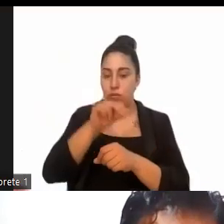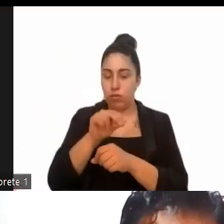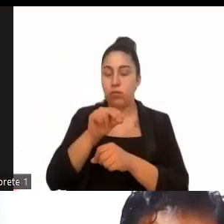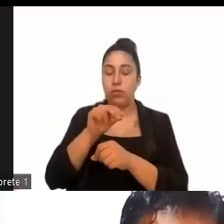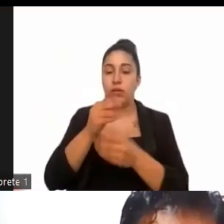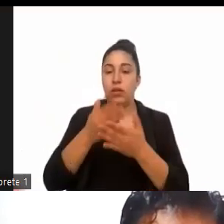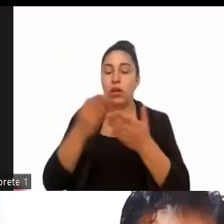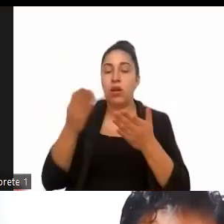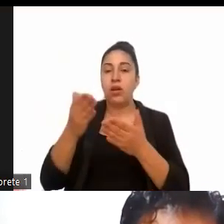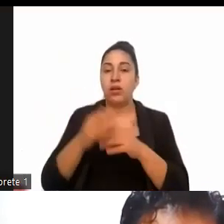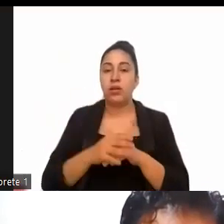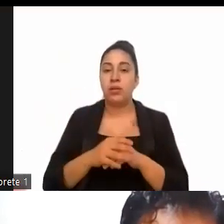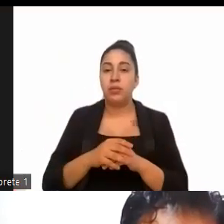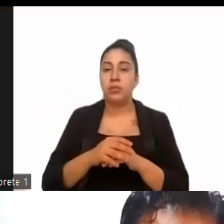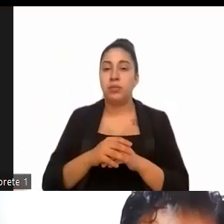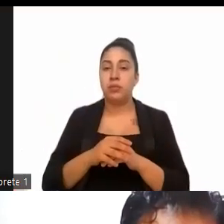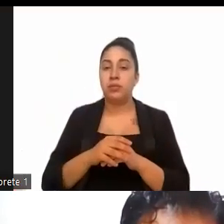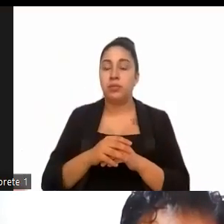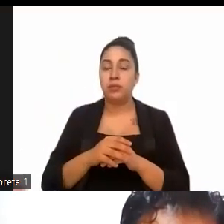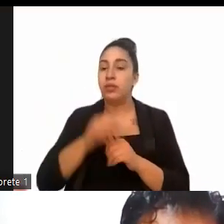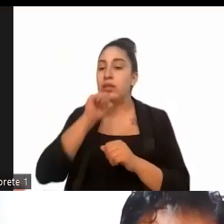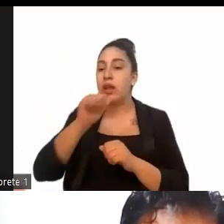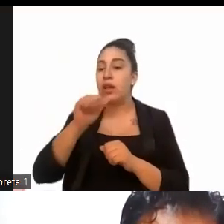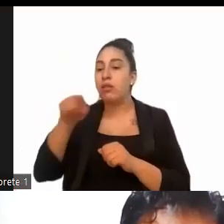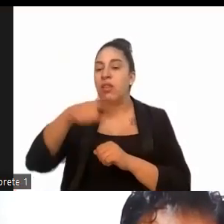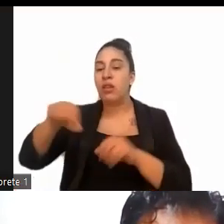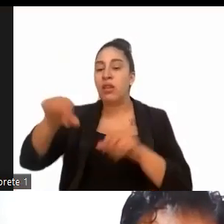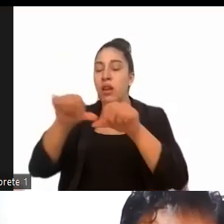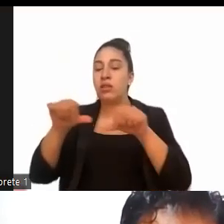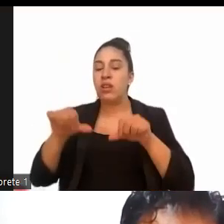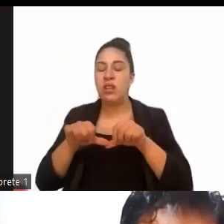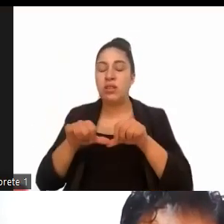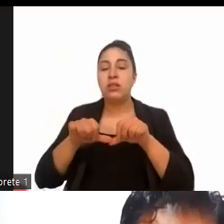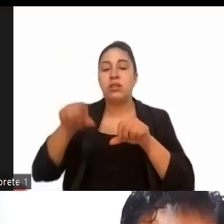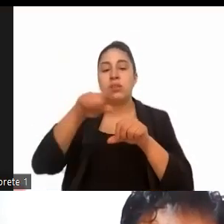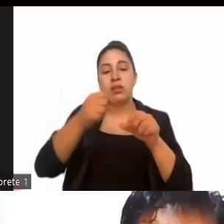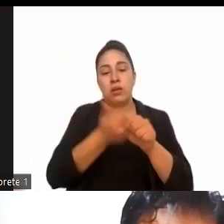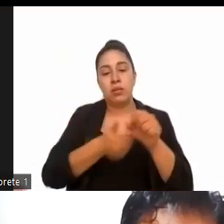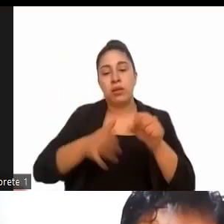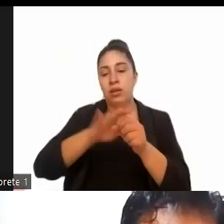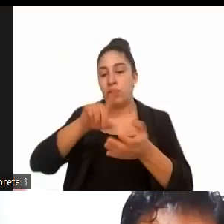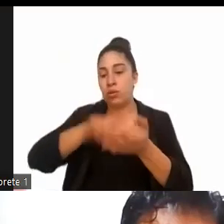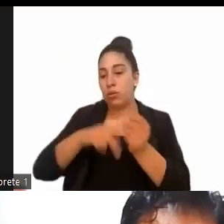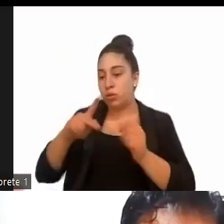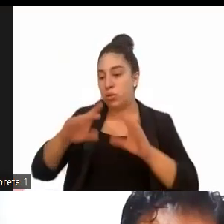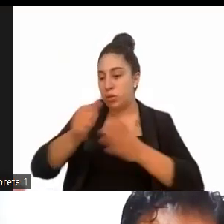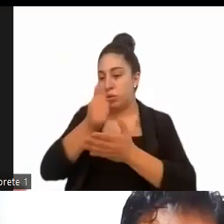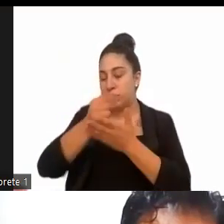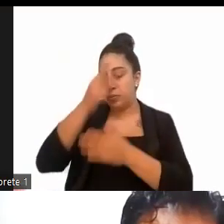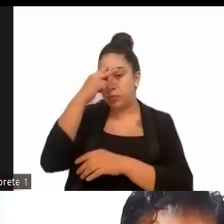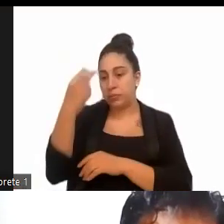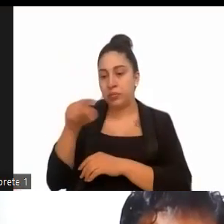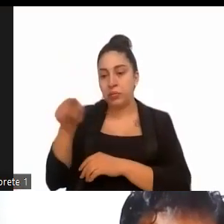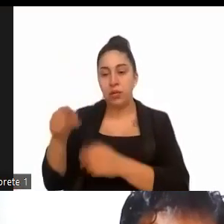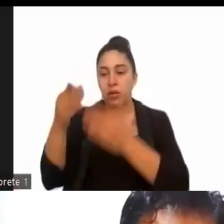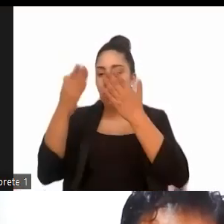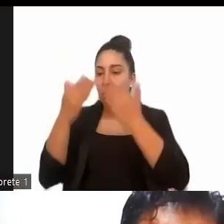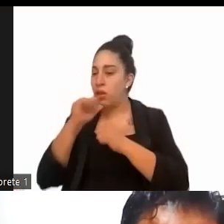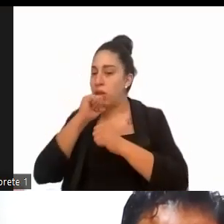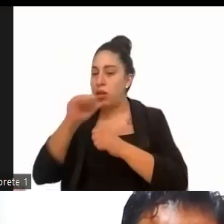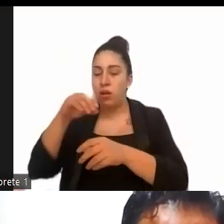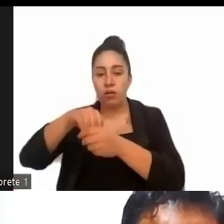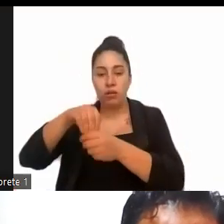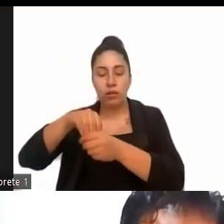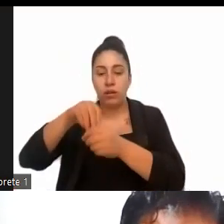que ninguna de las unidades administrativas e instancias legislativas del Congreso de la Ciudad de México se realizó la clasificación de información